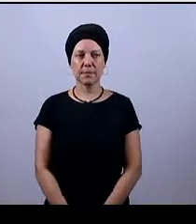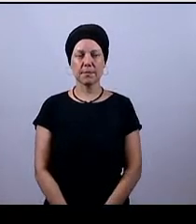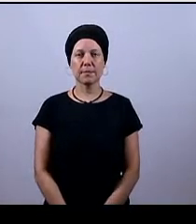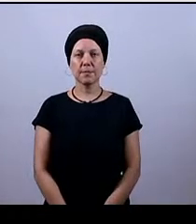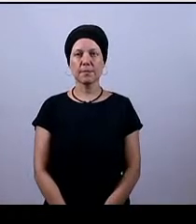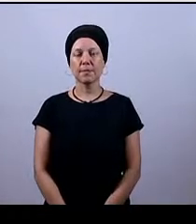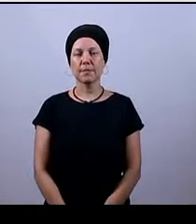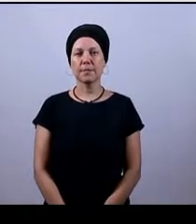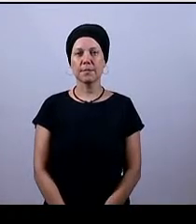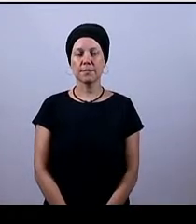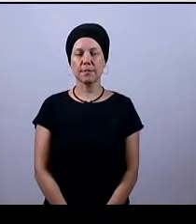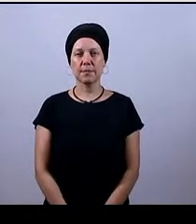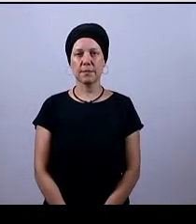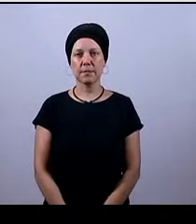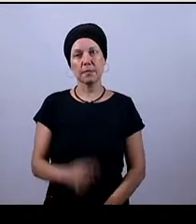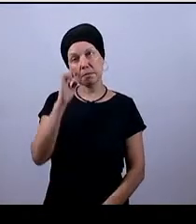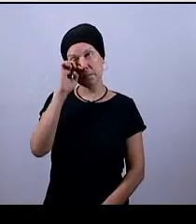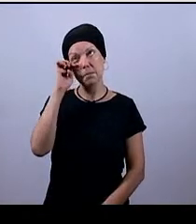Sí.